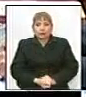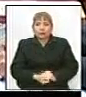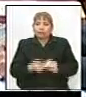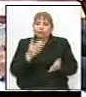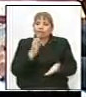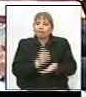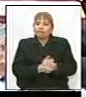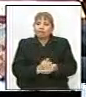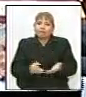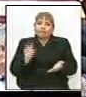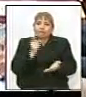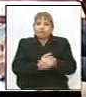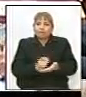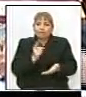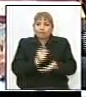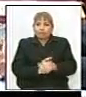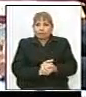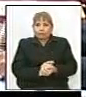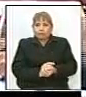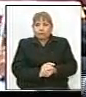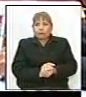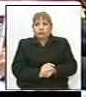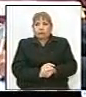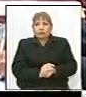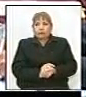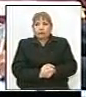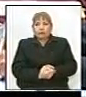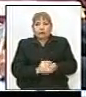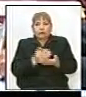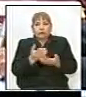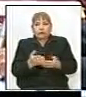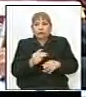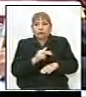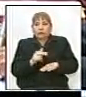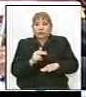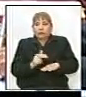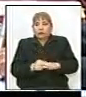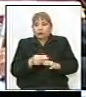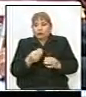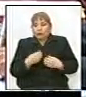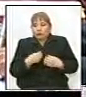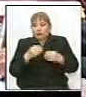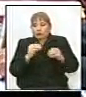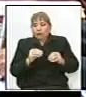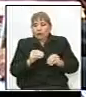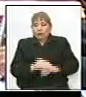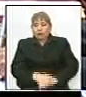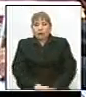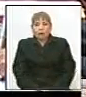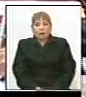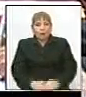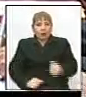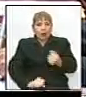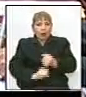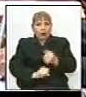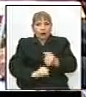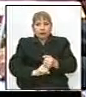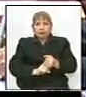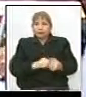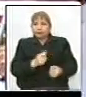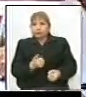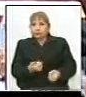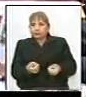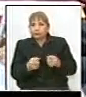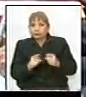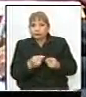cayendo reiteradamente en lo que es el principio de neutralidad, rompiendo el principio de neutralidad, apoyando a otros candidatos, cuando